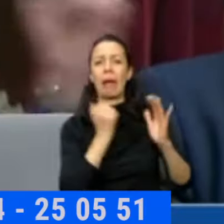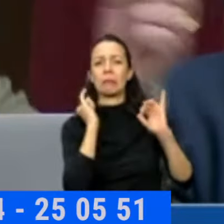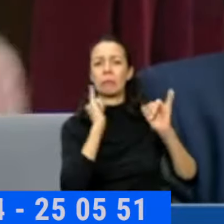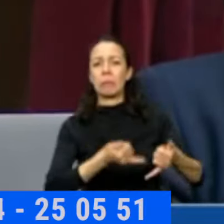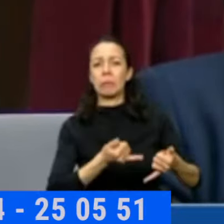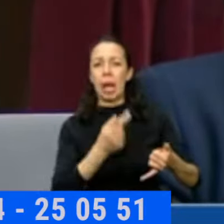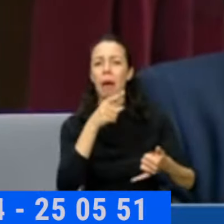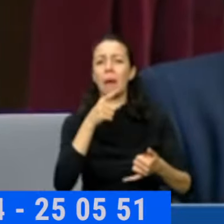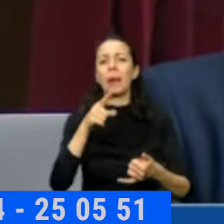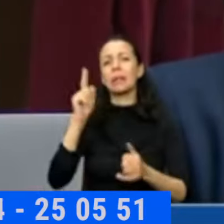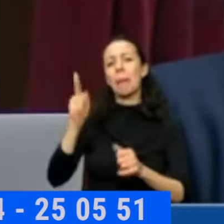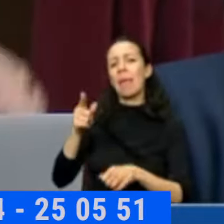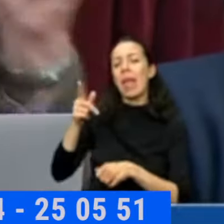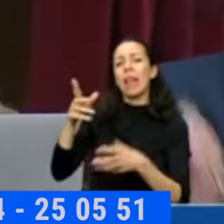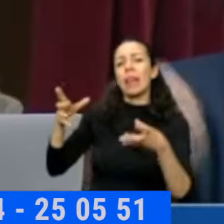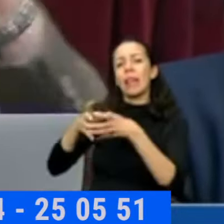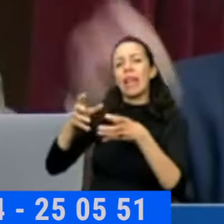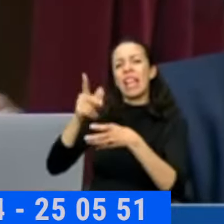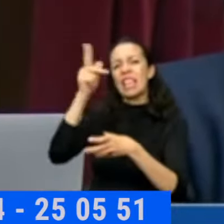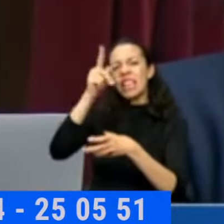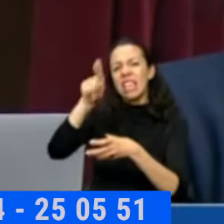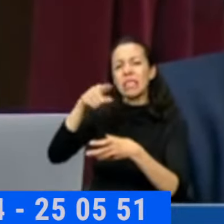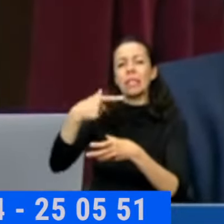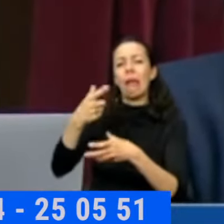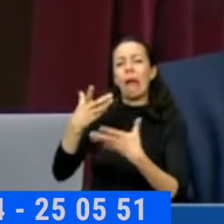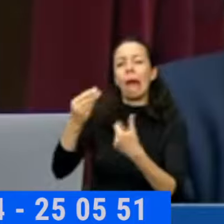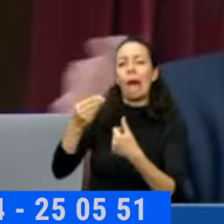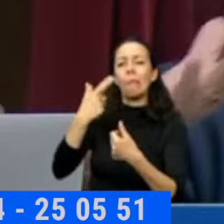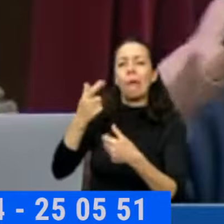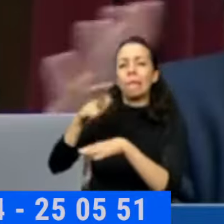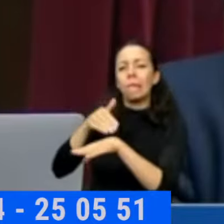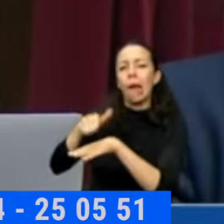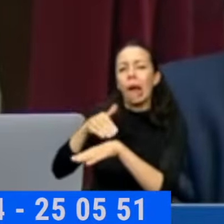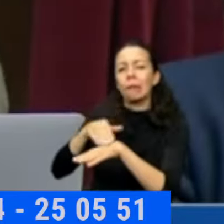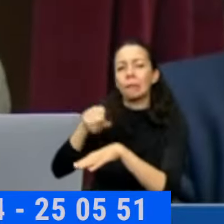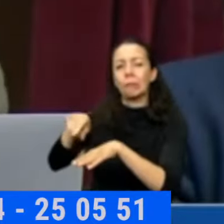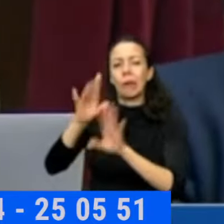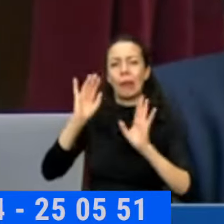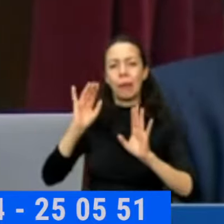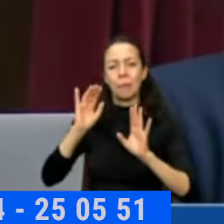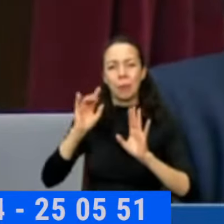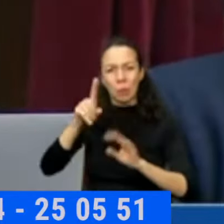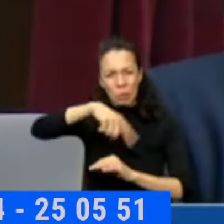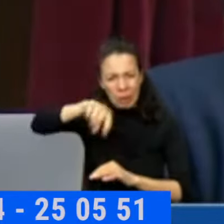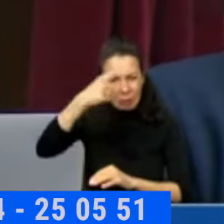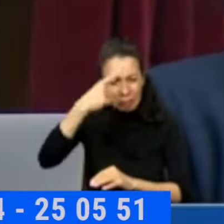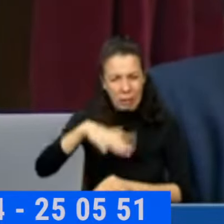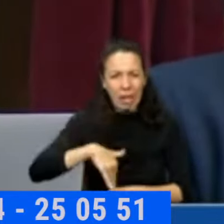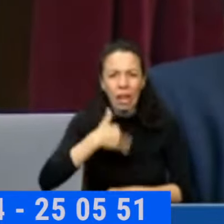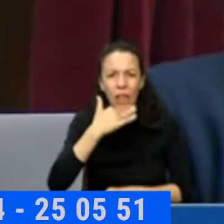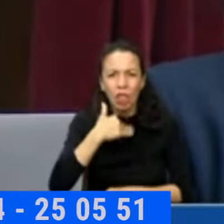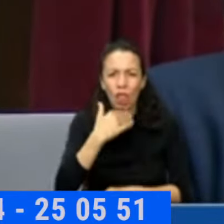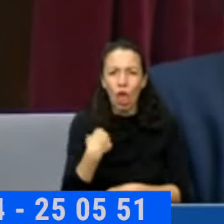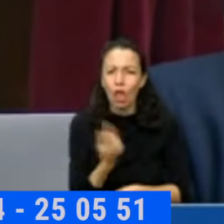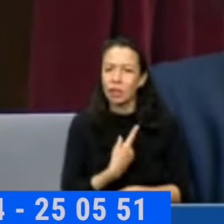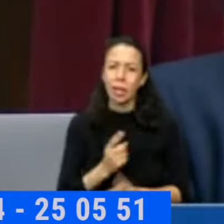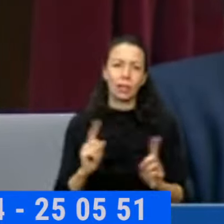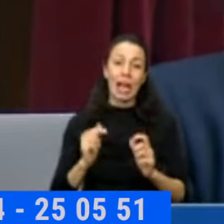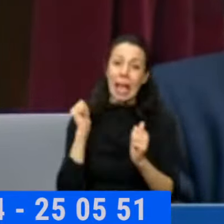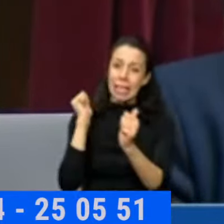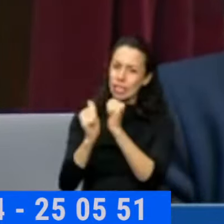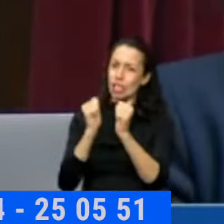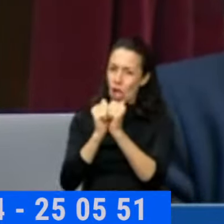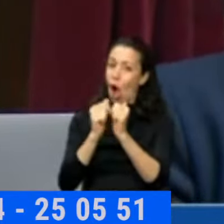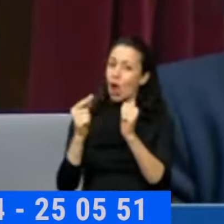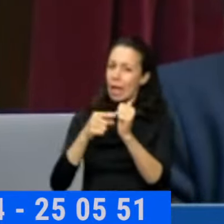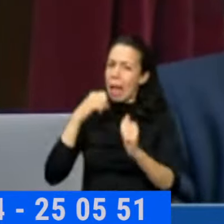mi ley o quien esté. Yo primero tengo mi provincia, yo soy representante del pueblo de mi provincia y voy a trabajar con ese criterio. Y